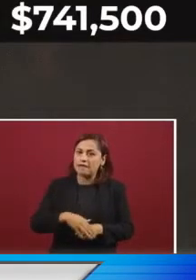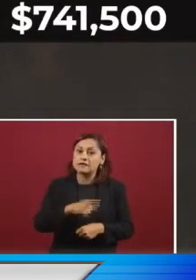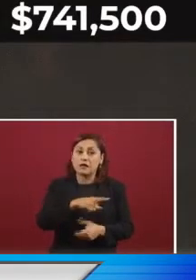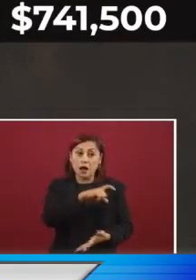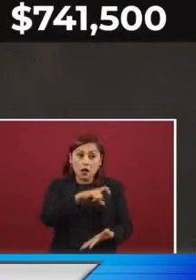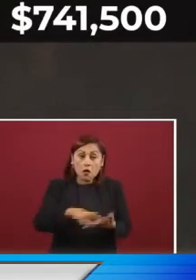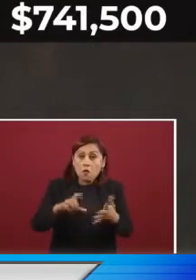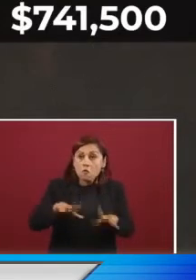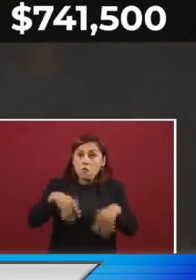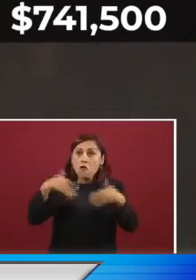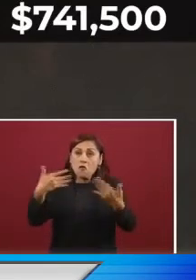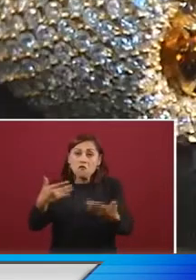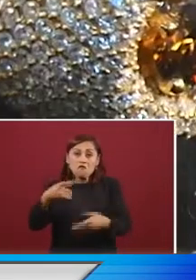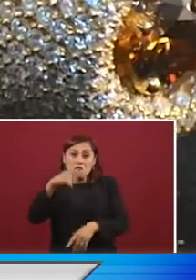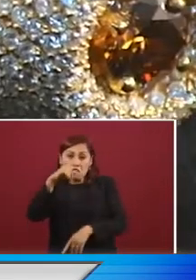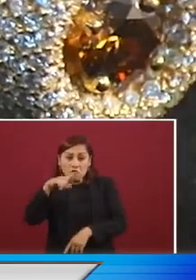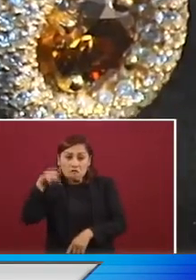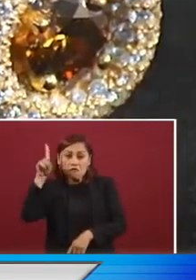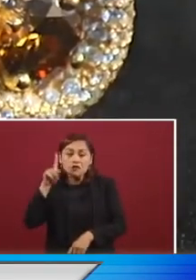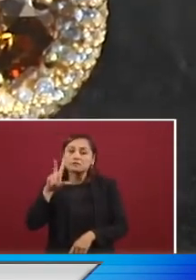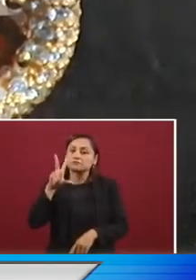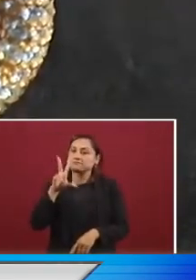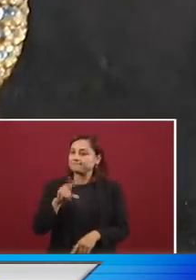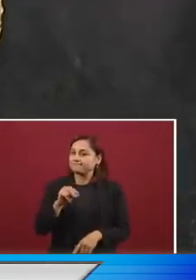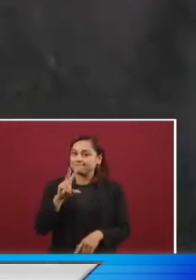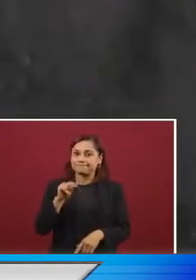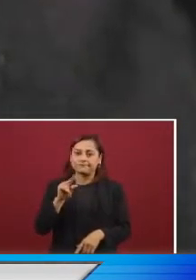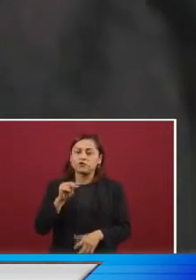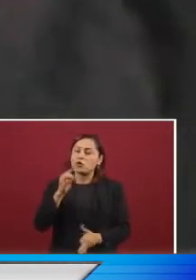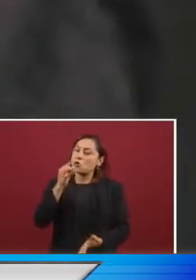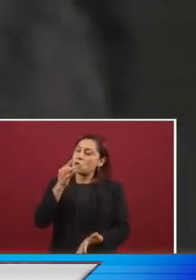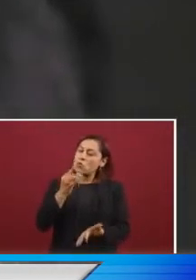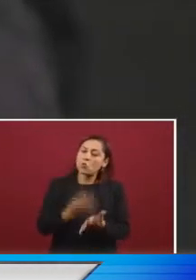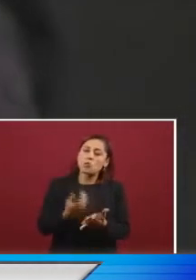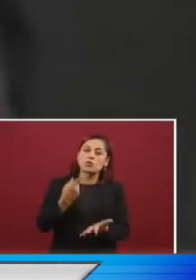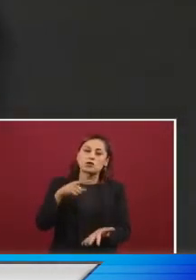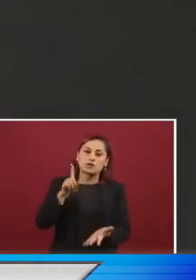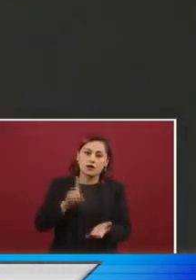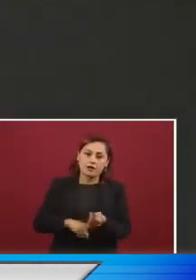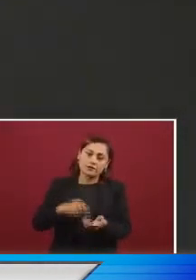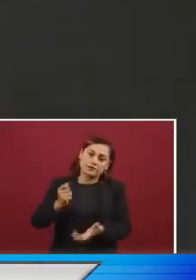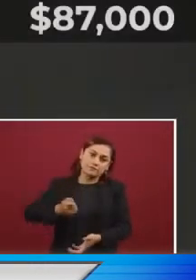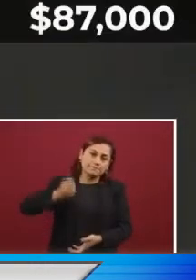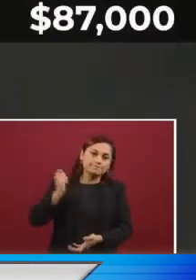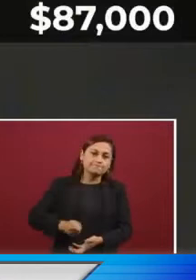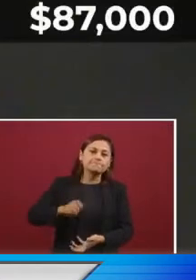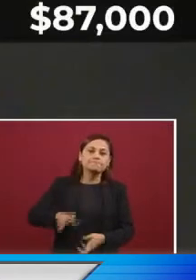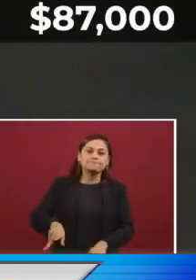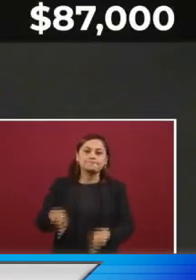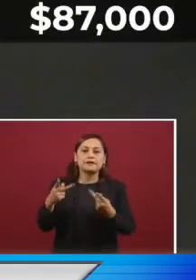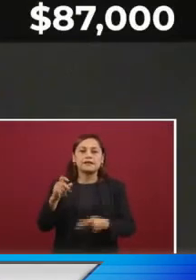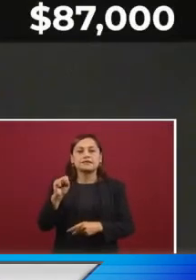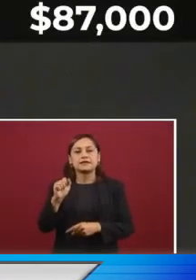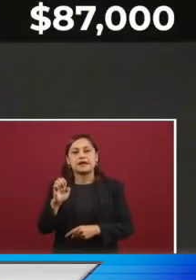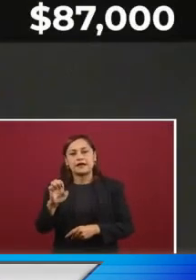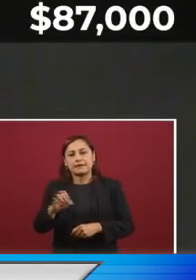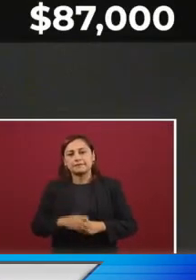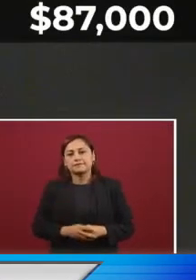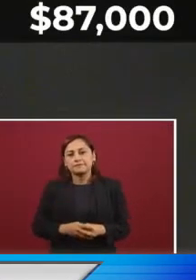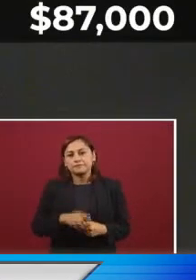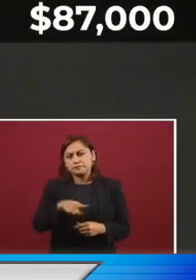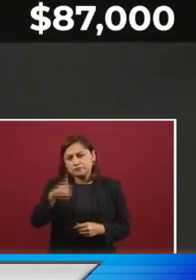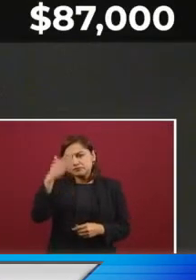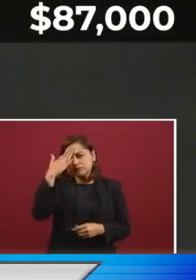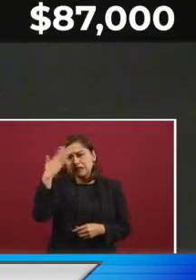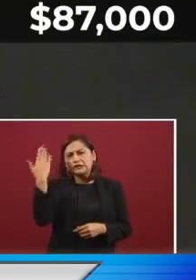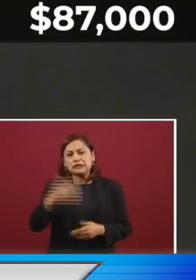Serán 148 lotes de relojes, plumas, anillos, pulseras, etc. Se estima una recaudación mayor a 21.8 millones de